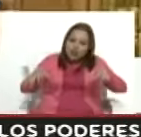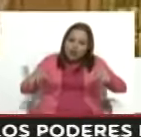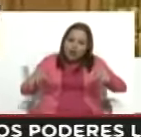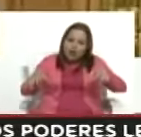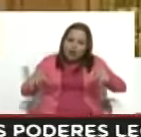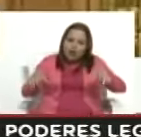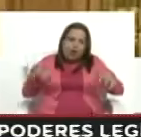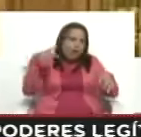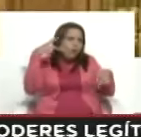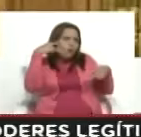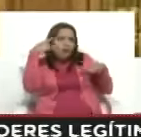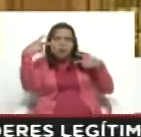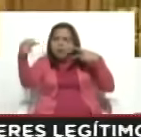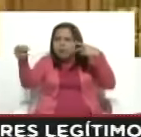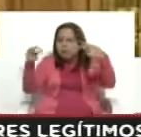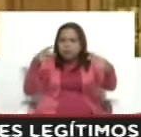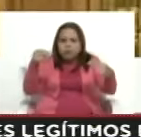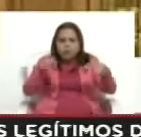dispersos,